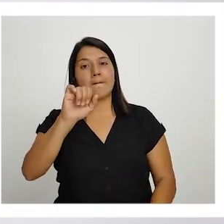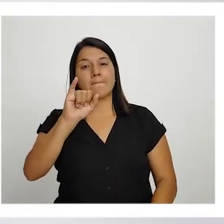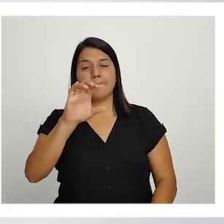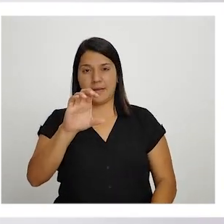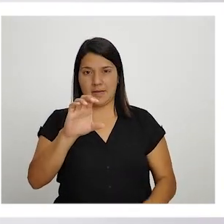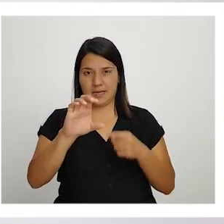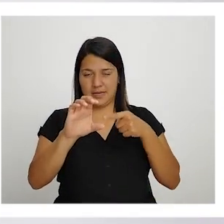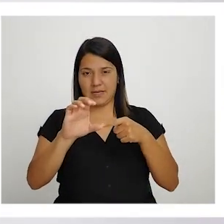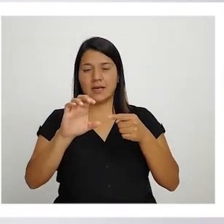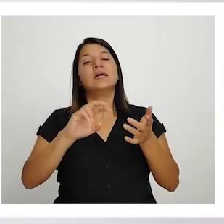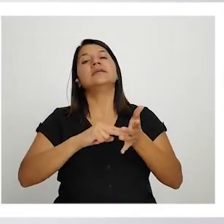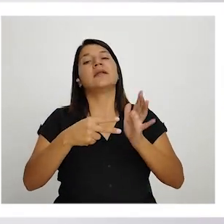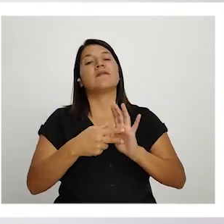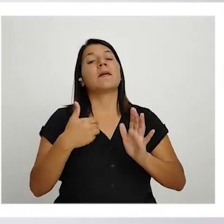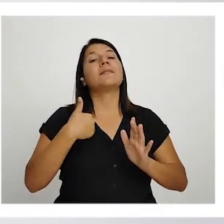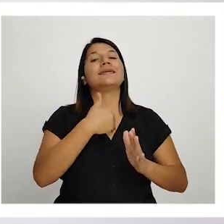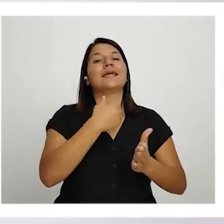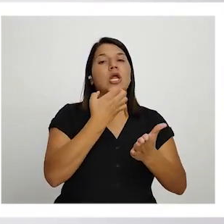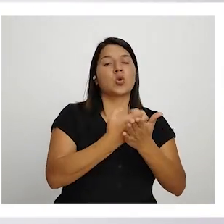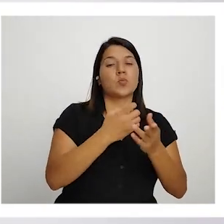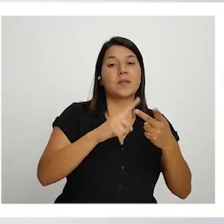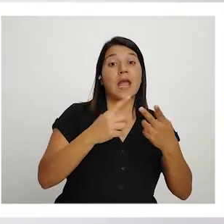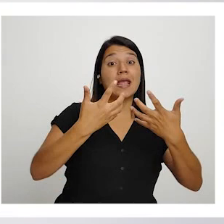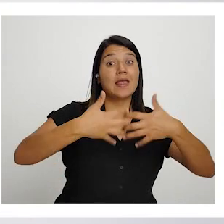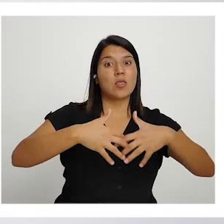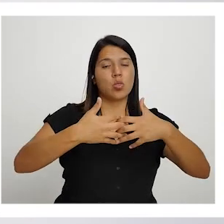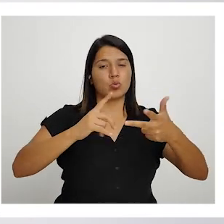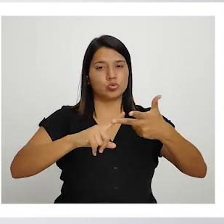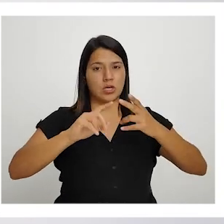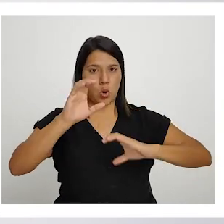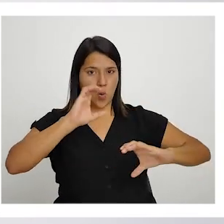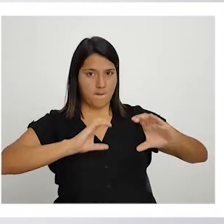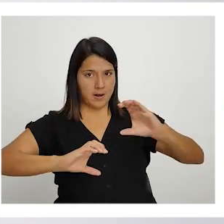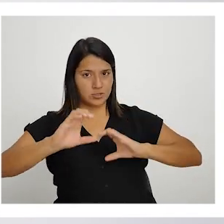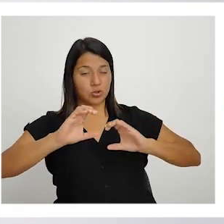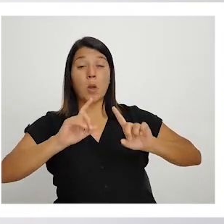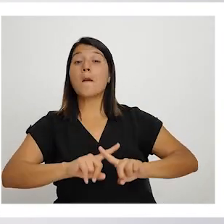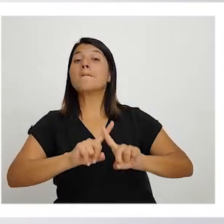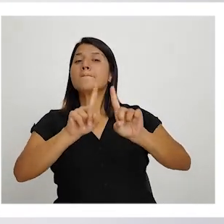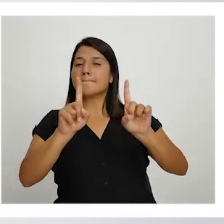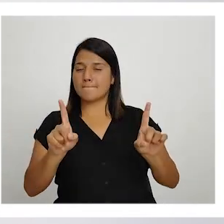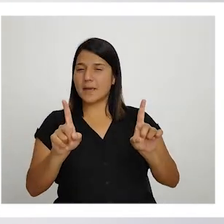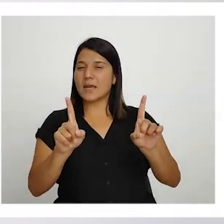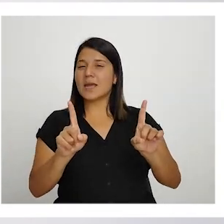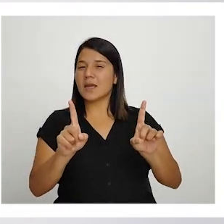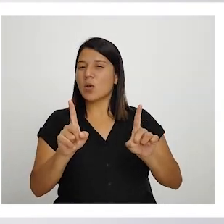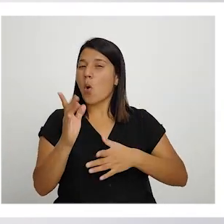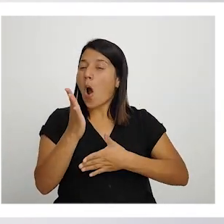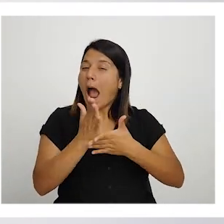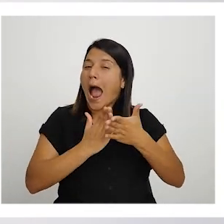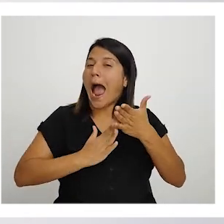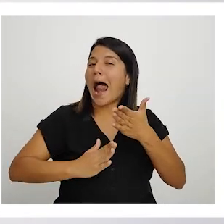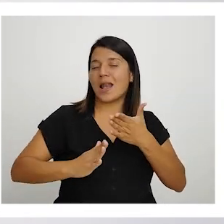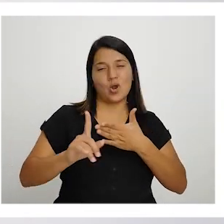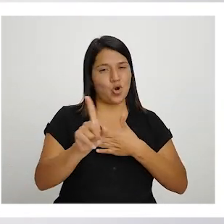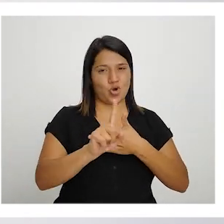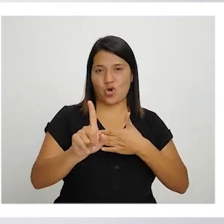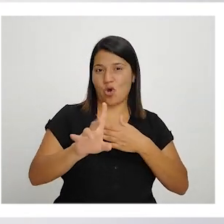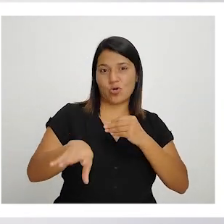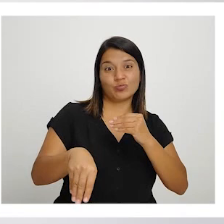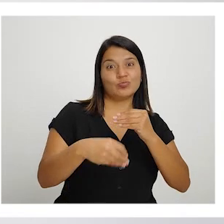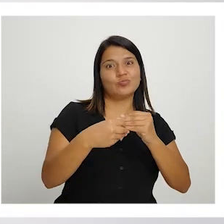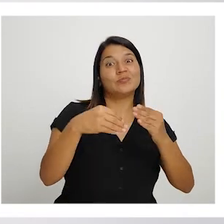quiere decir Ministerio de Economía, Industria y Comercio. Pero hay algo que explícitamente no tiene en su nombre, pero